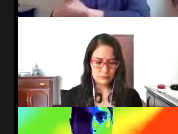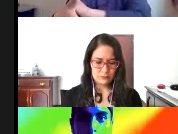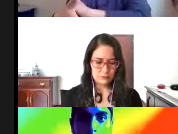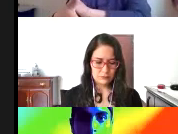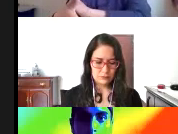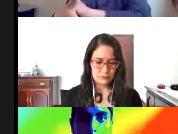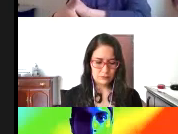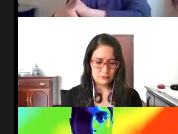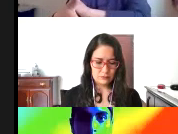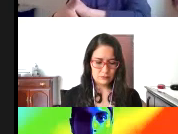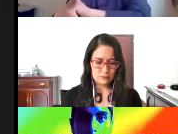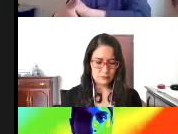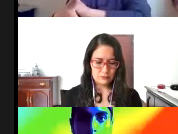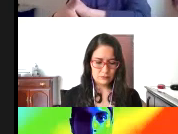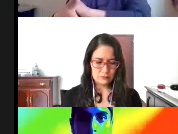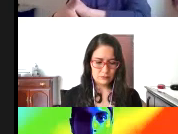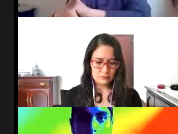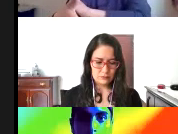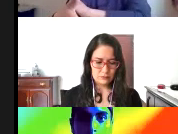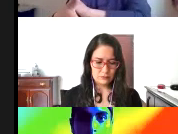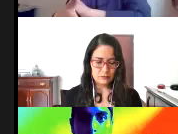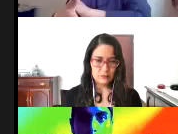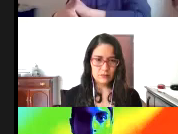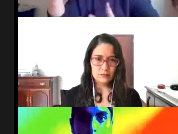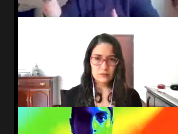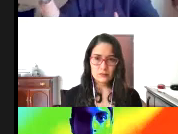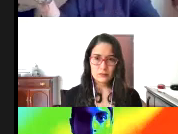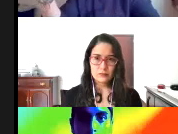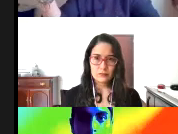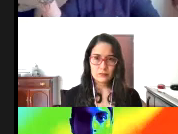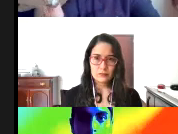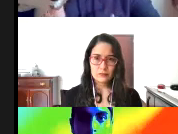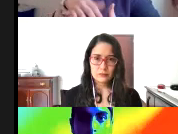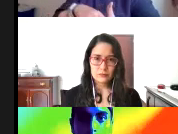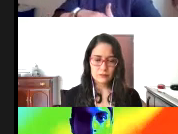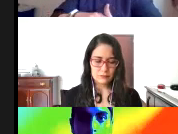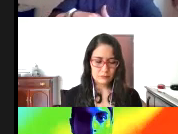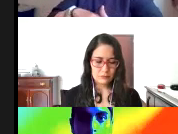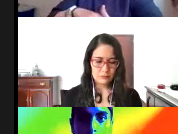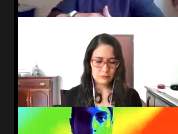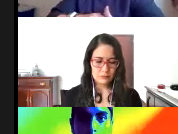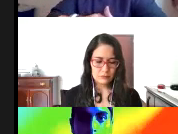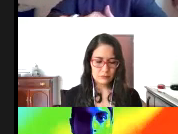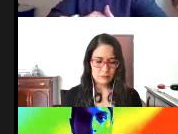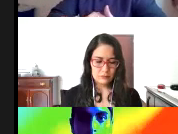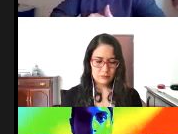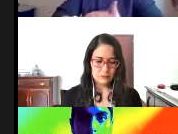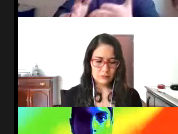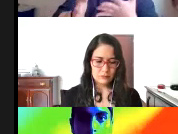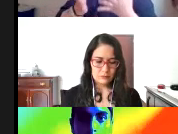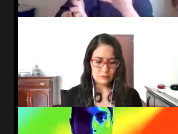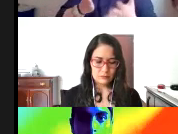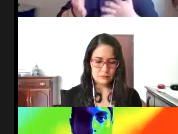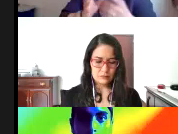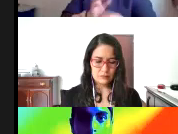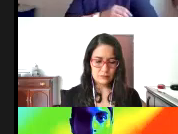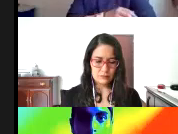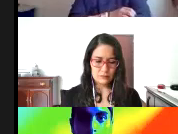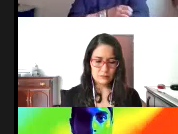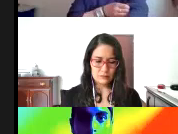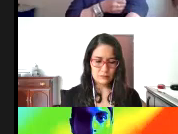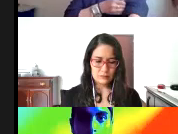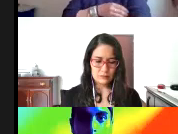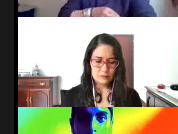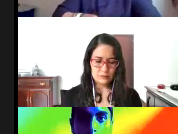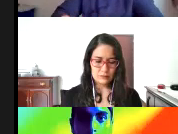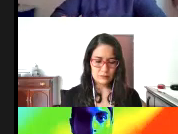que les voy a presentar que tiene 300 metros de profundidad, entonces medir oxígeno en el fondo resulta un poquito más